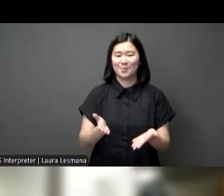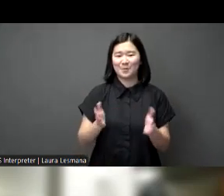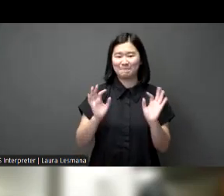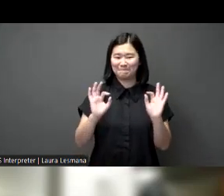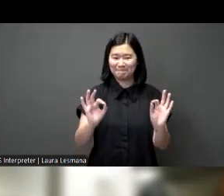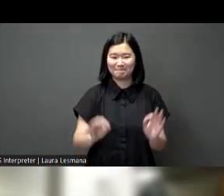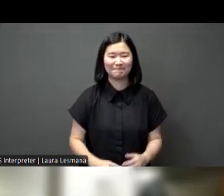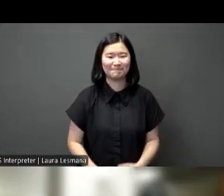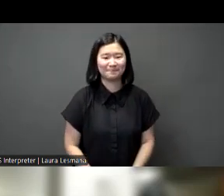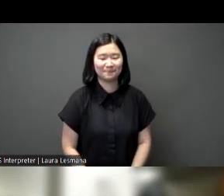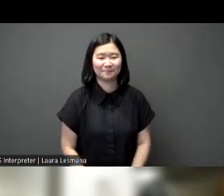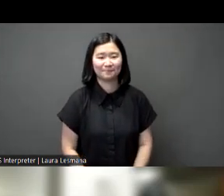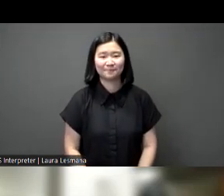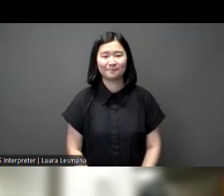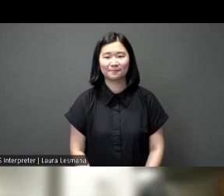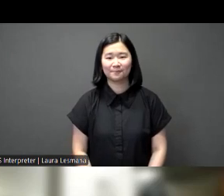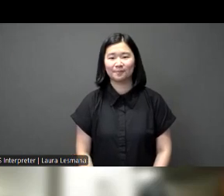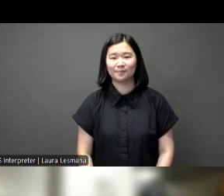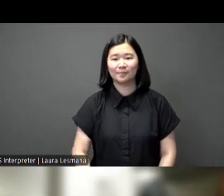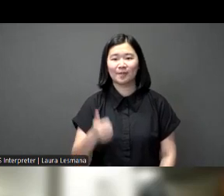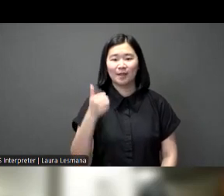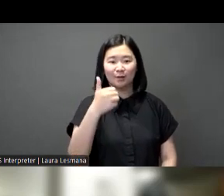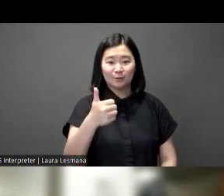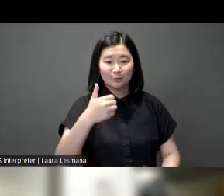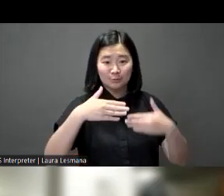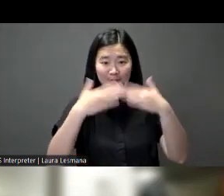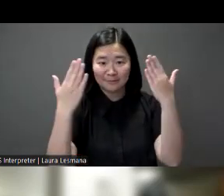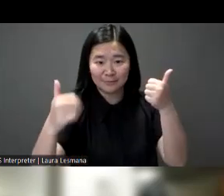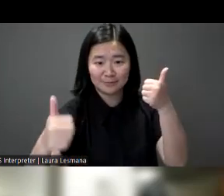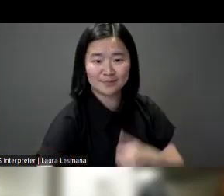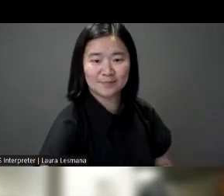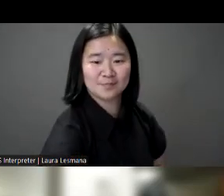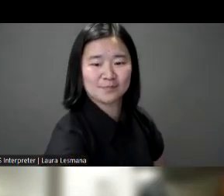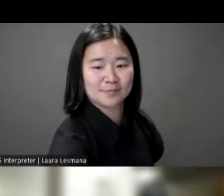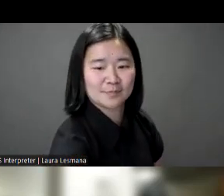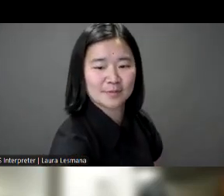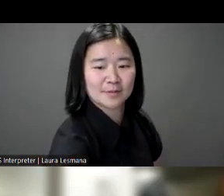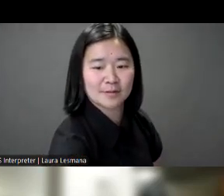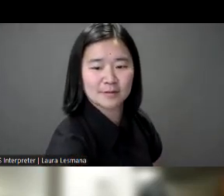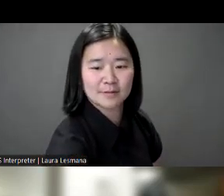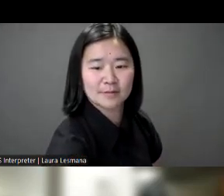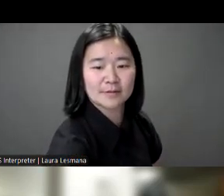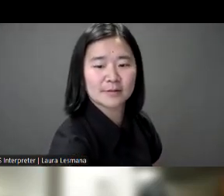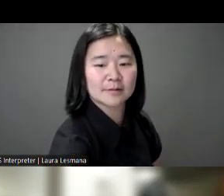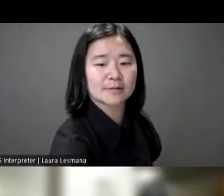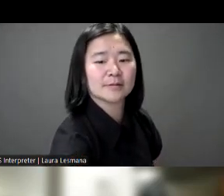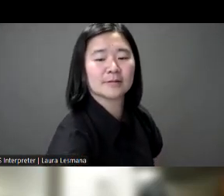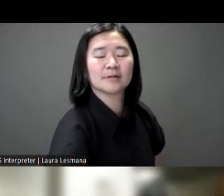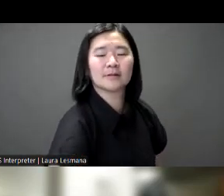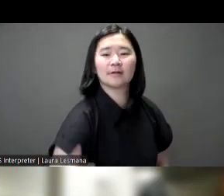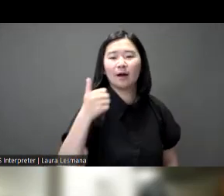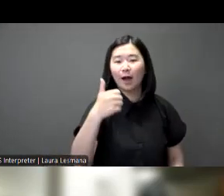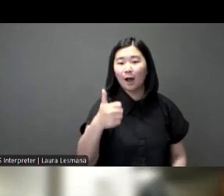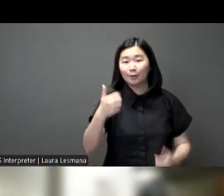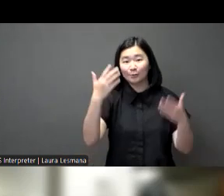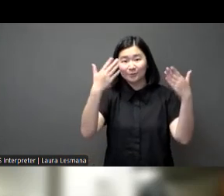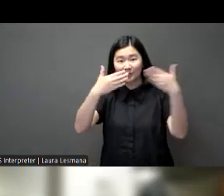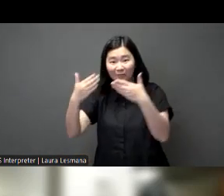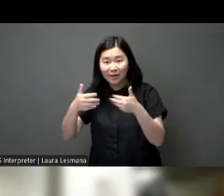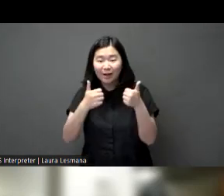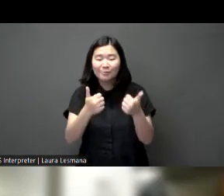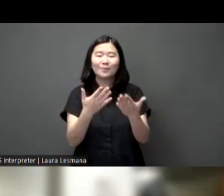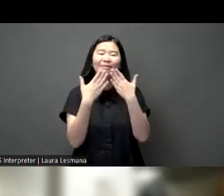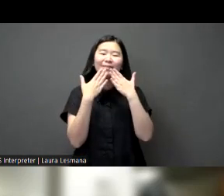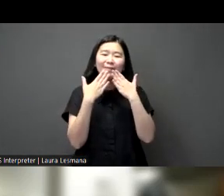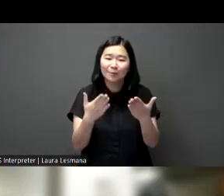presentación. Muchas gracias por la organización también de este importante webinar. Em, Ahí se